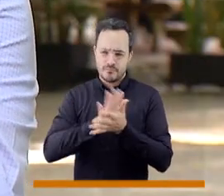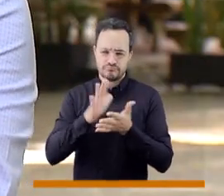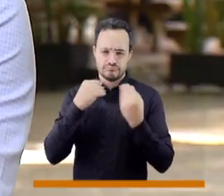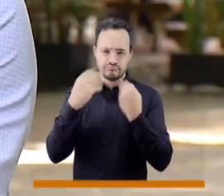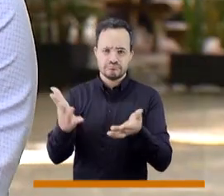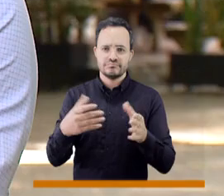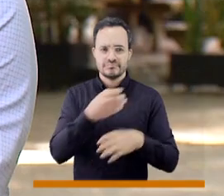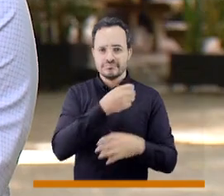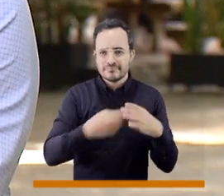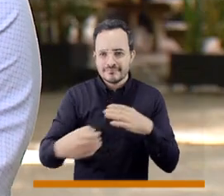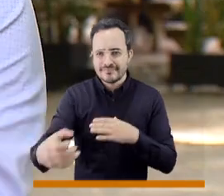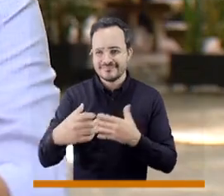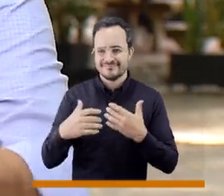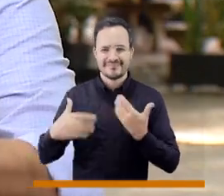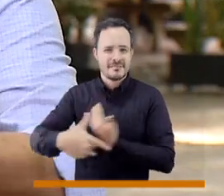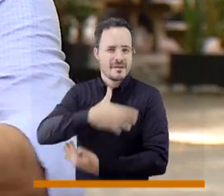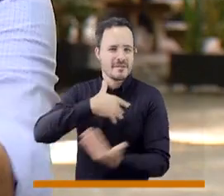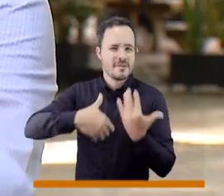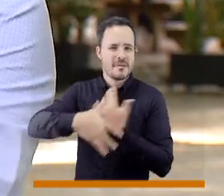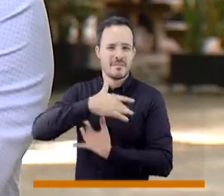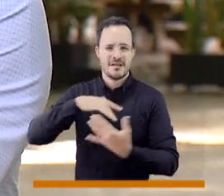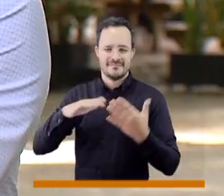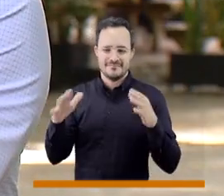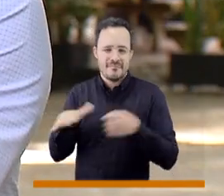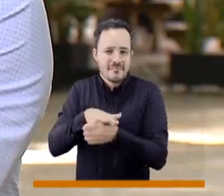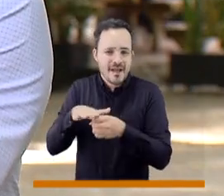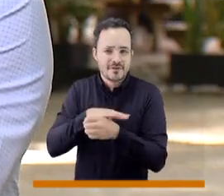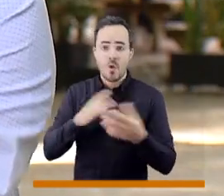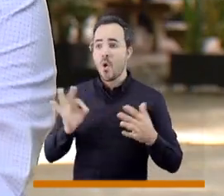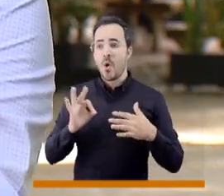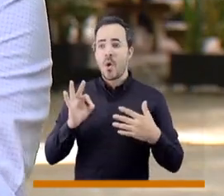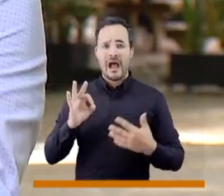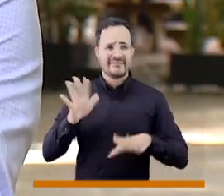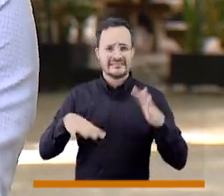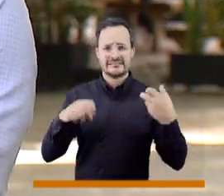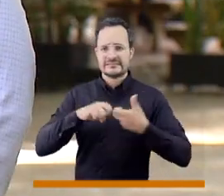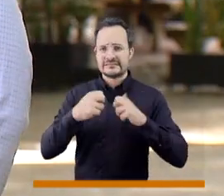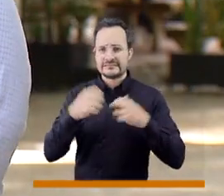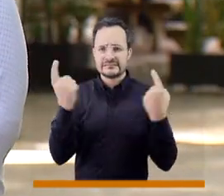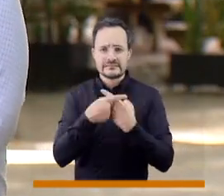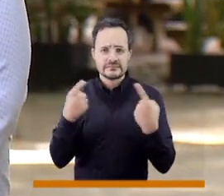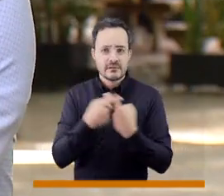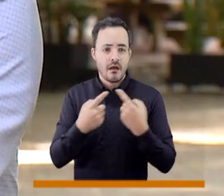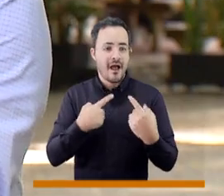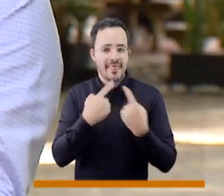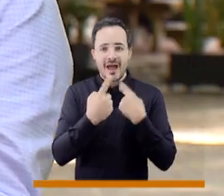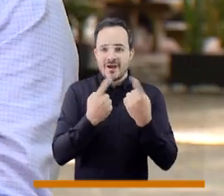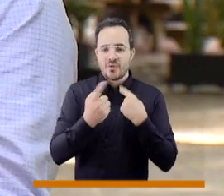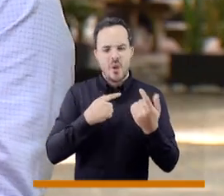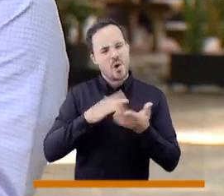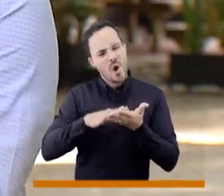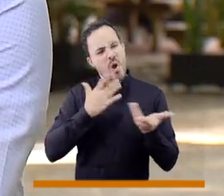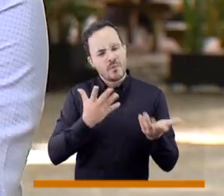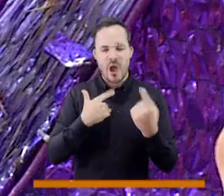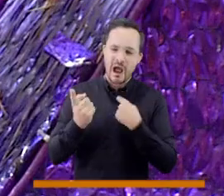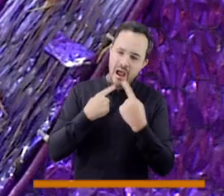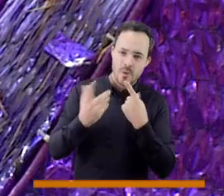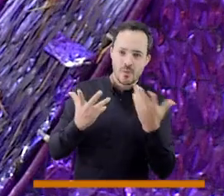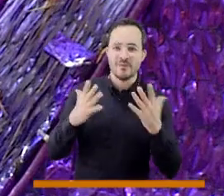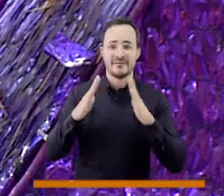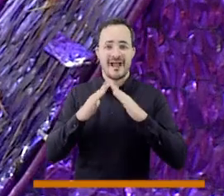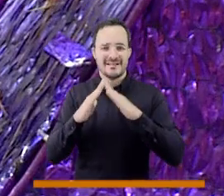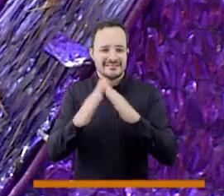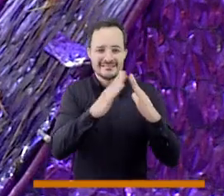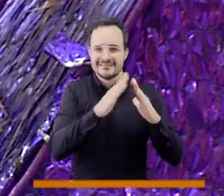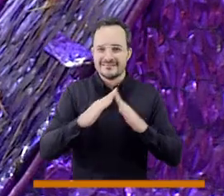constante entre los habitantes de un sector para que existan la resolución de esos conflictos, de esa convivencia